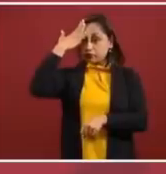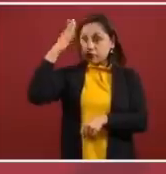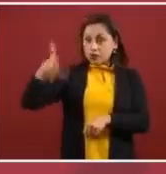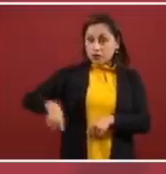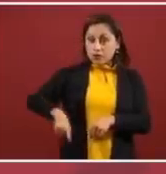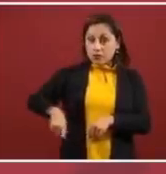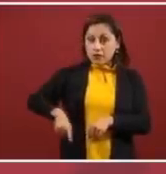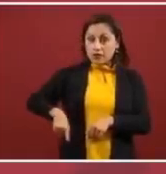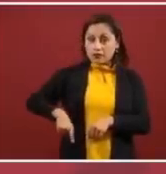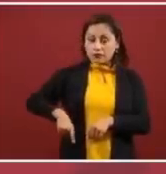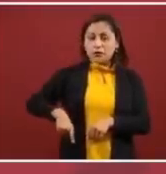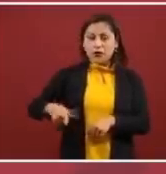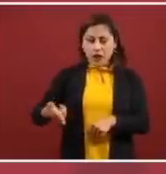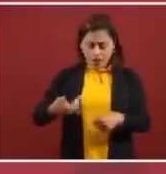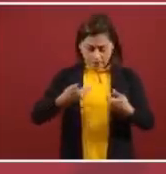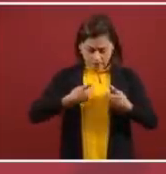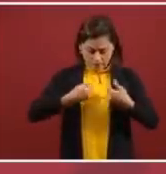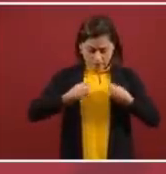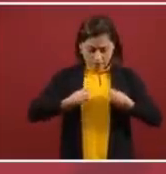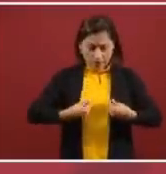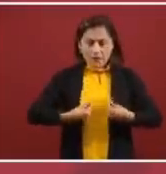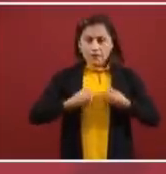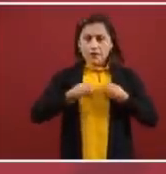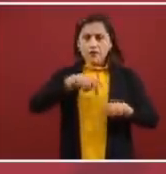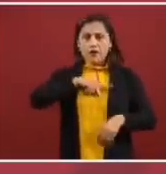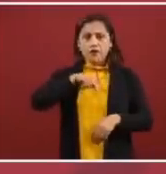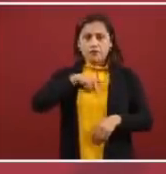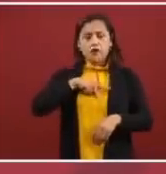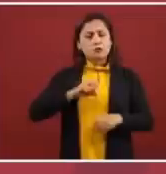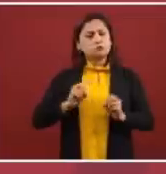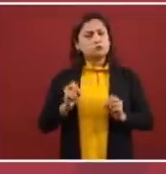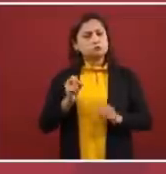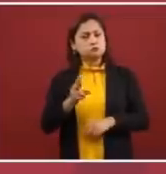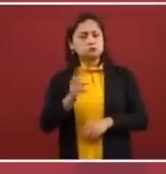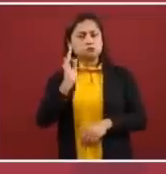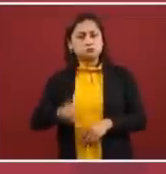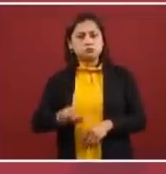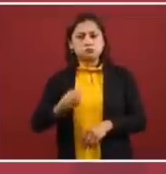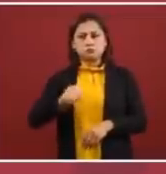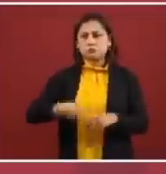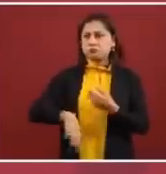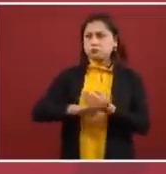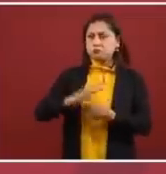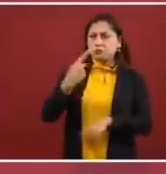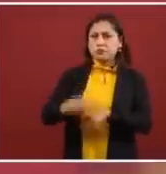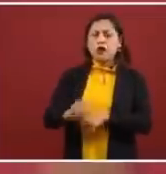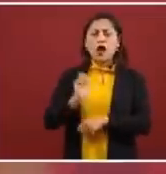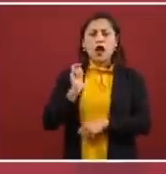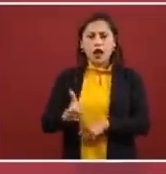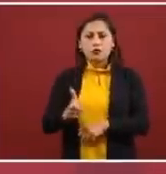vida pero no tiene el derecho de poner en riesgo la vida de los demás